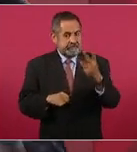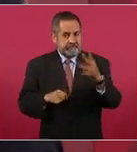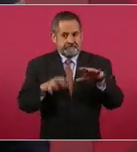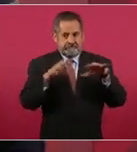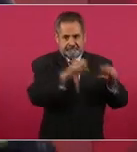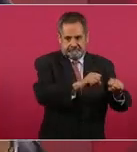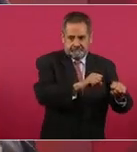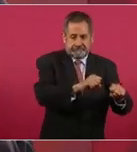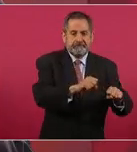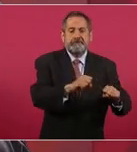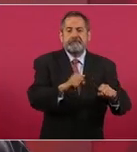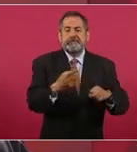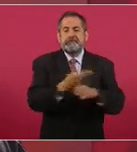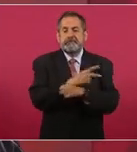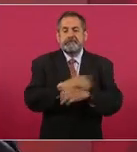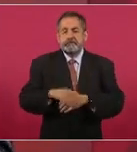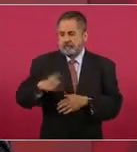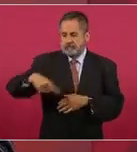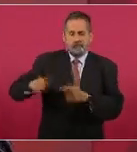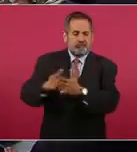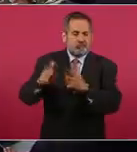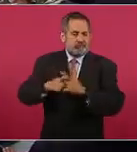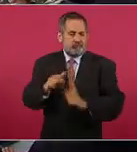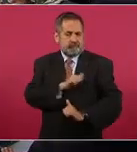un grupo de soldados,